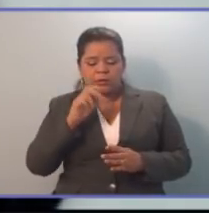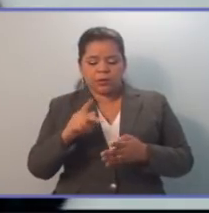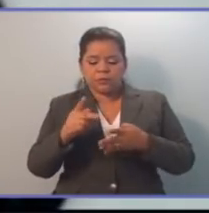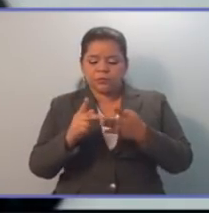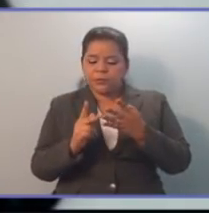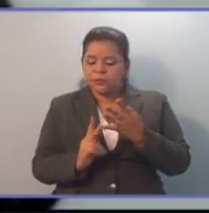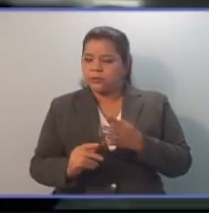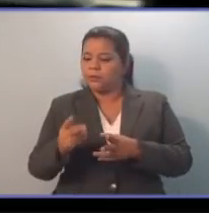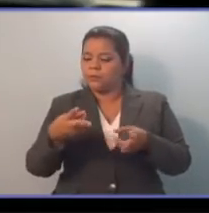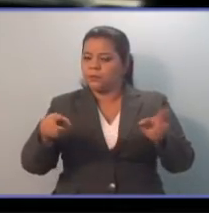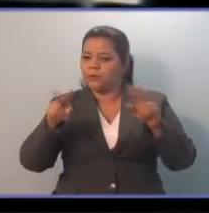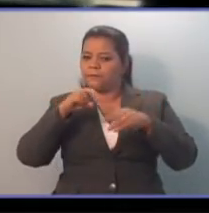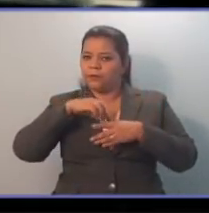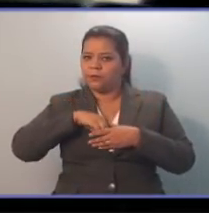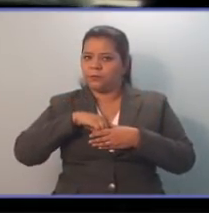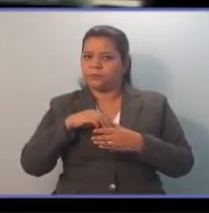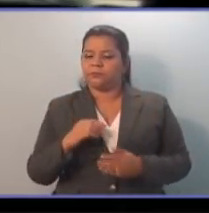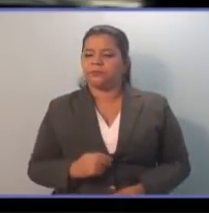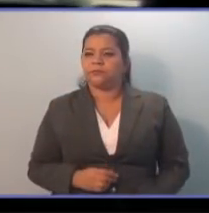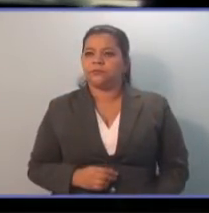valores.